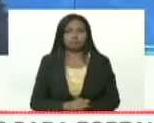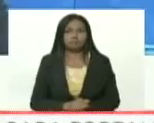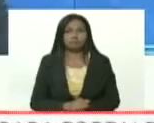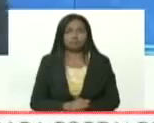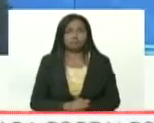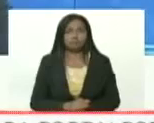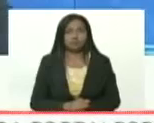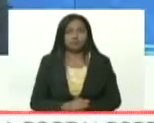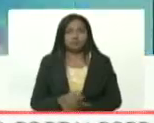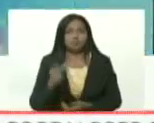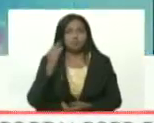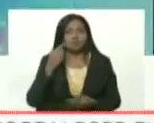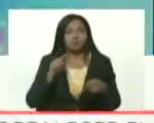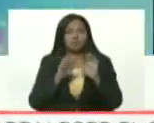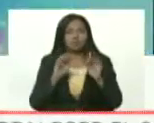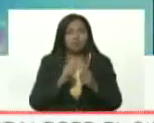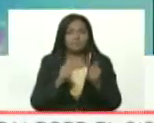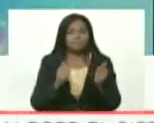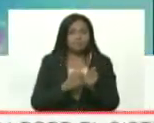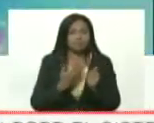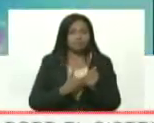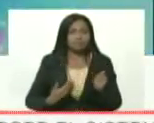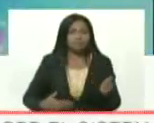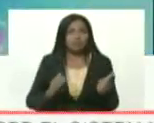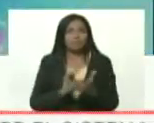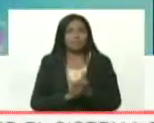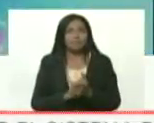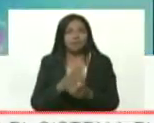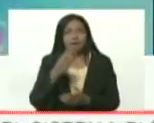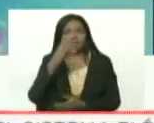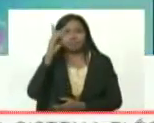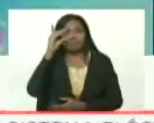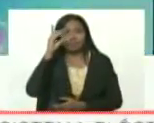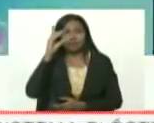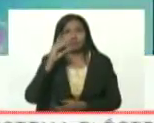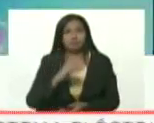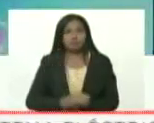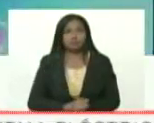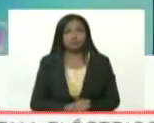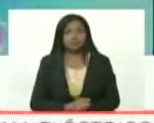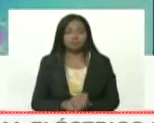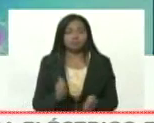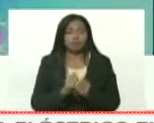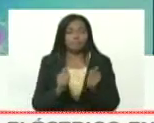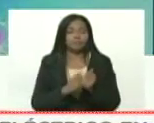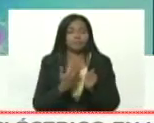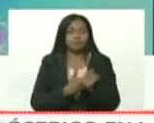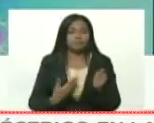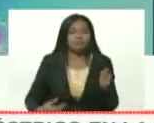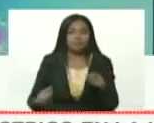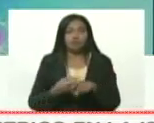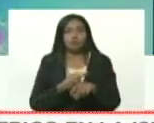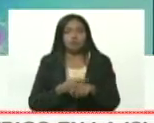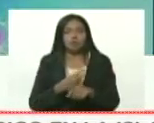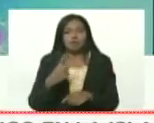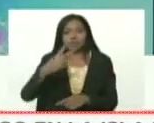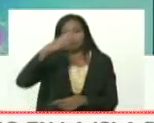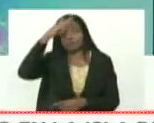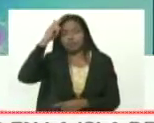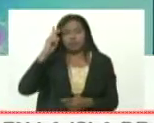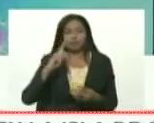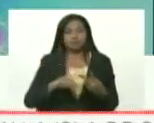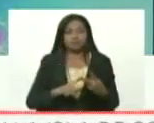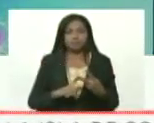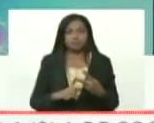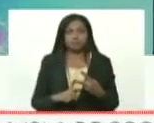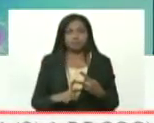Jiménez, vicepresidenta compañera Delcy Rodríguez, vicepresidentes del gobierno, Tarek El Aissami,